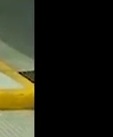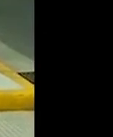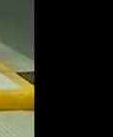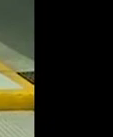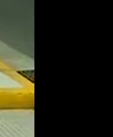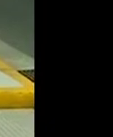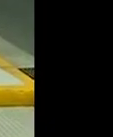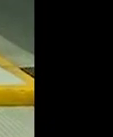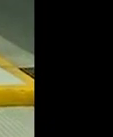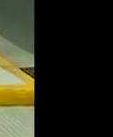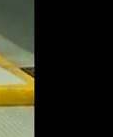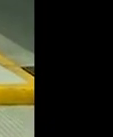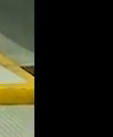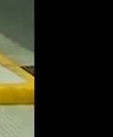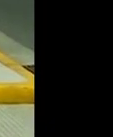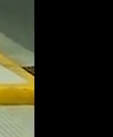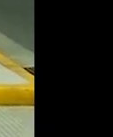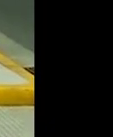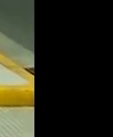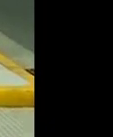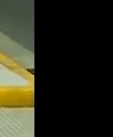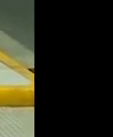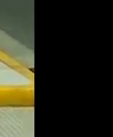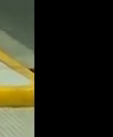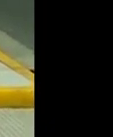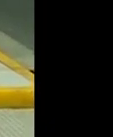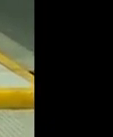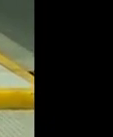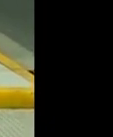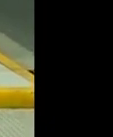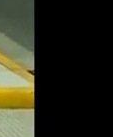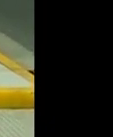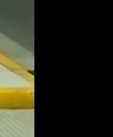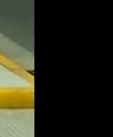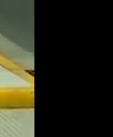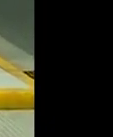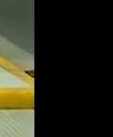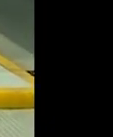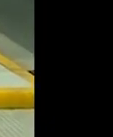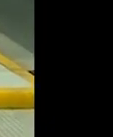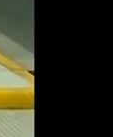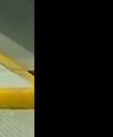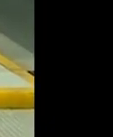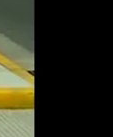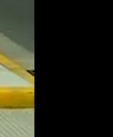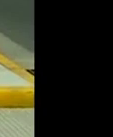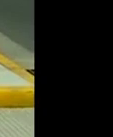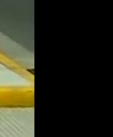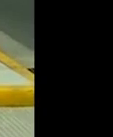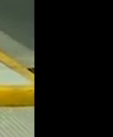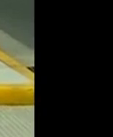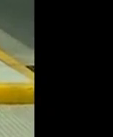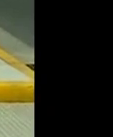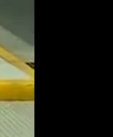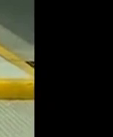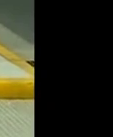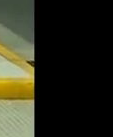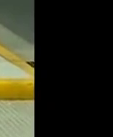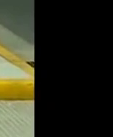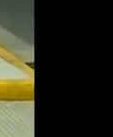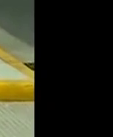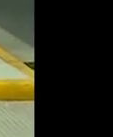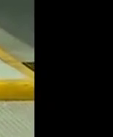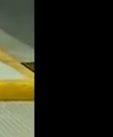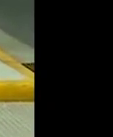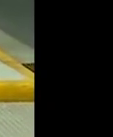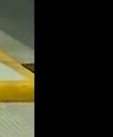Aquí en pleno centro de Buenos Aires, lo que vemos ahora es muy poca gente circulando, que tienen que ver con las excepciones o quizás con la gente que no tiene techo y que a